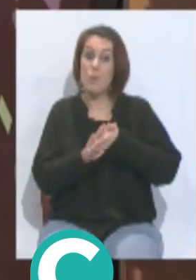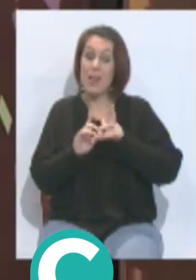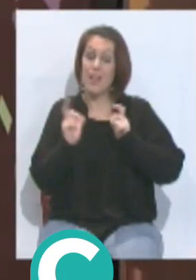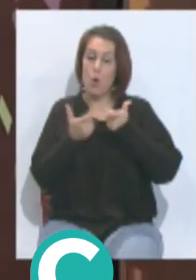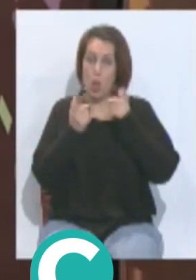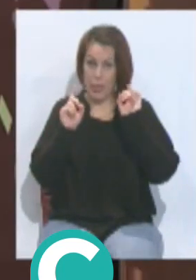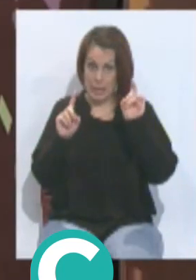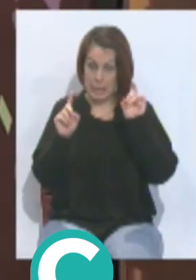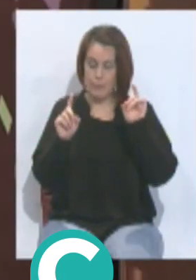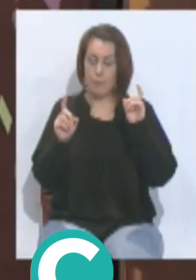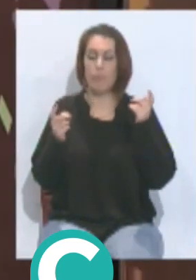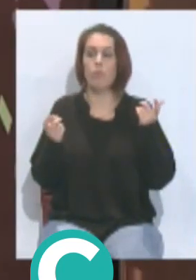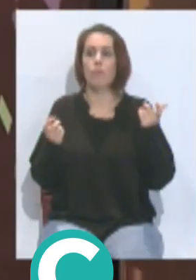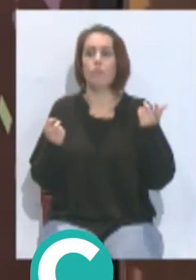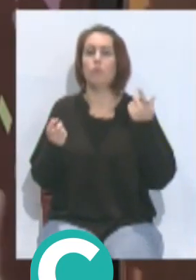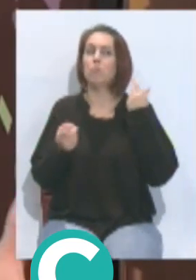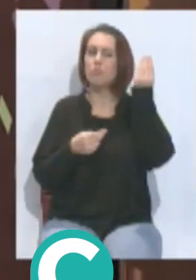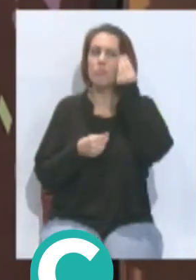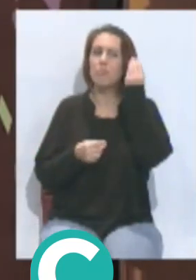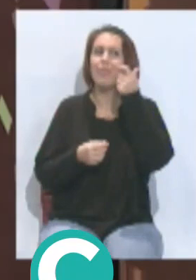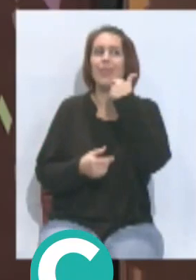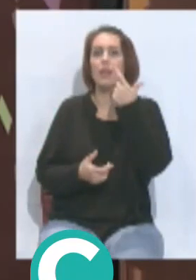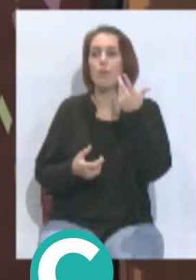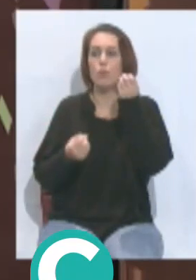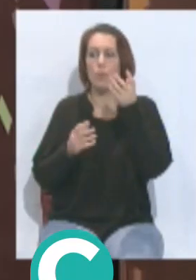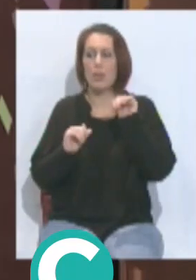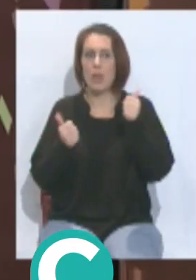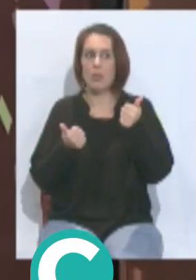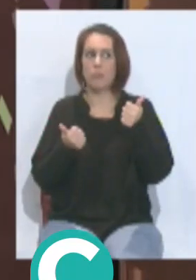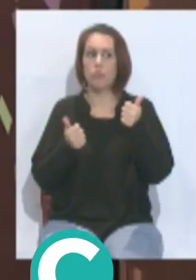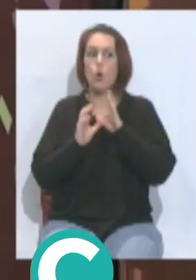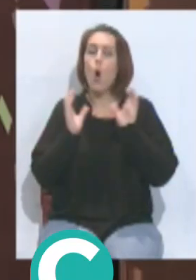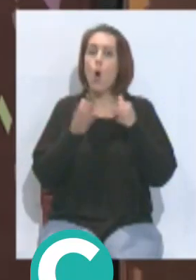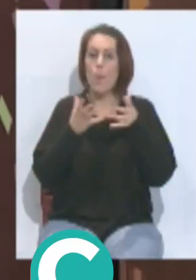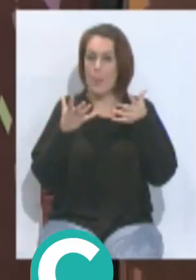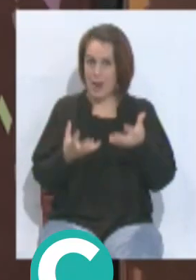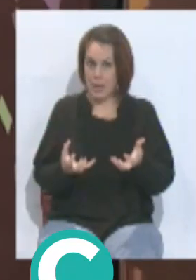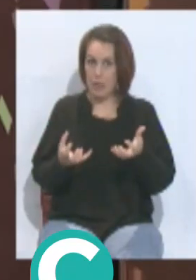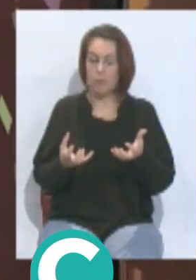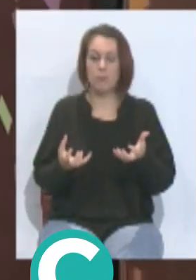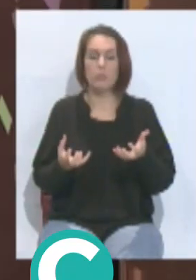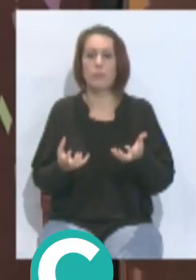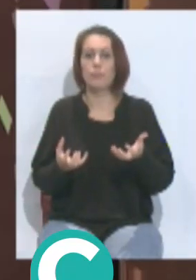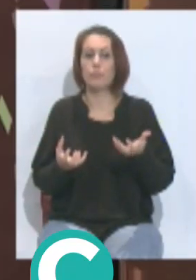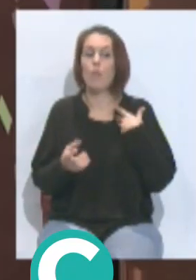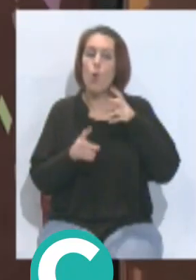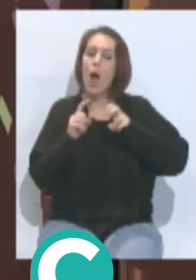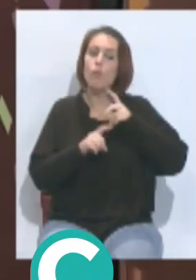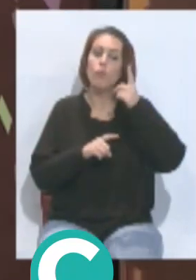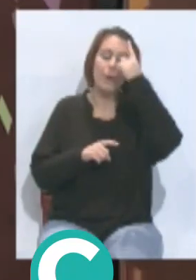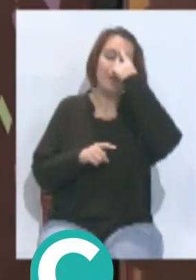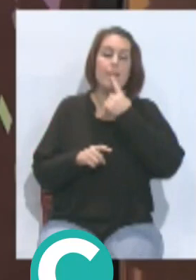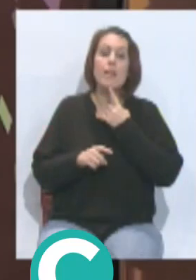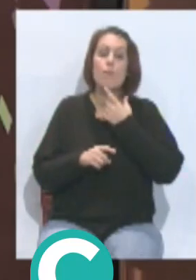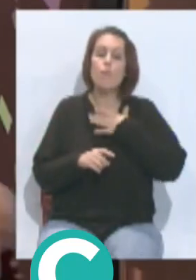docente. ¿Cómo te planteas cuando decís, bueno, pues vamos a empezar por la comparsa, el buscar un perfil que